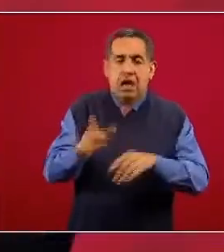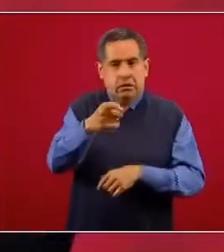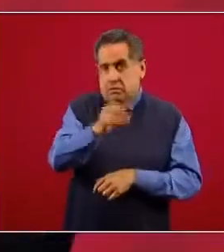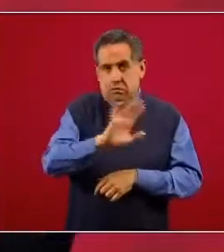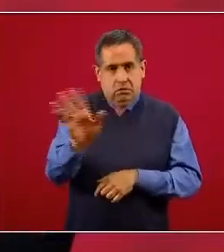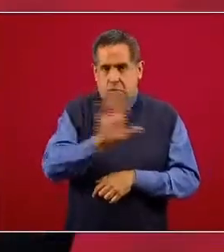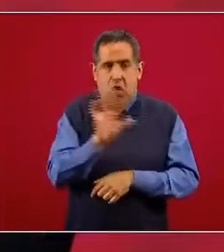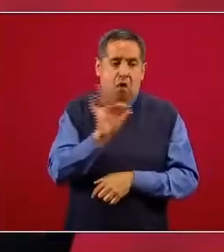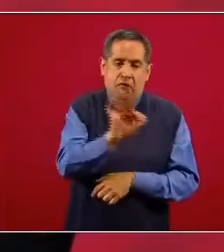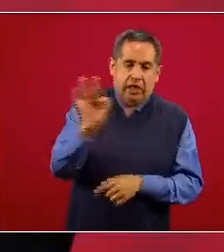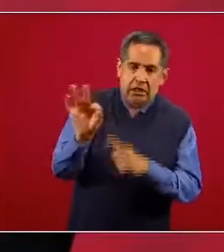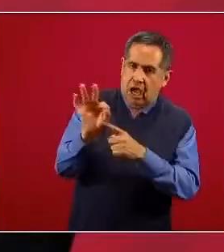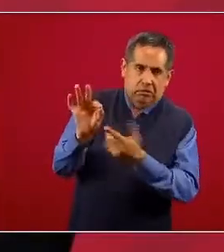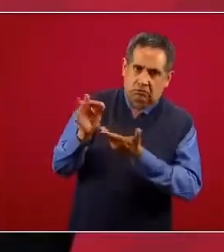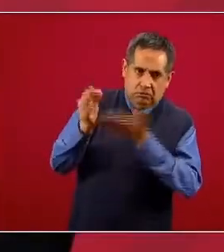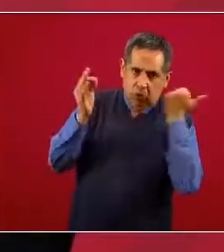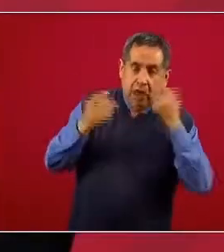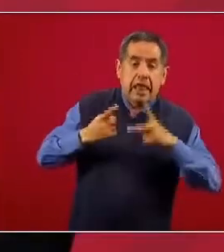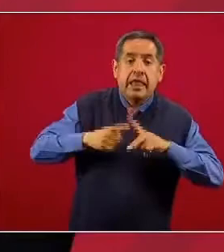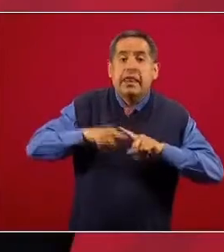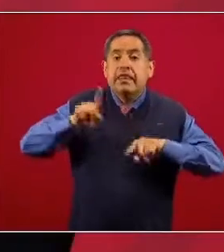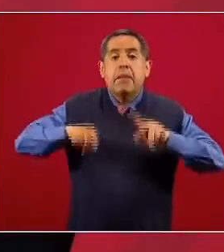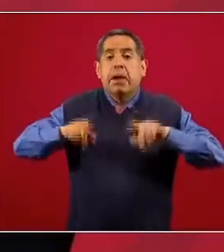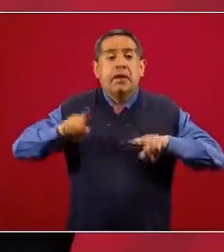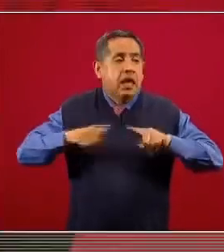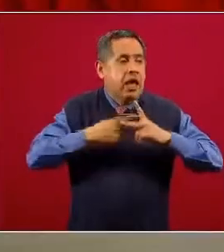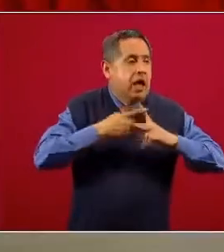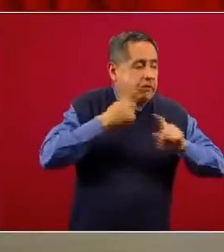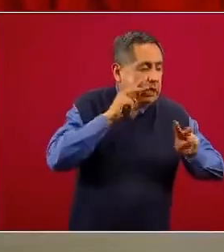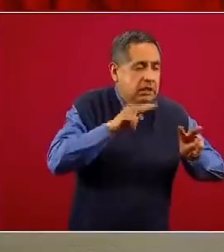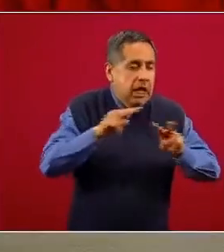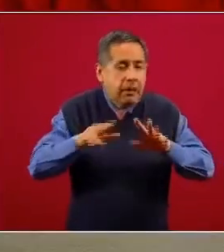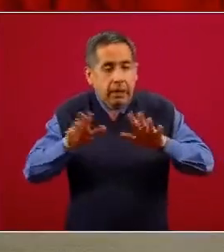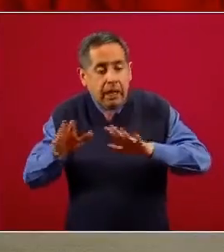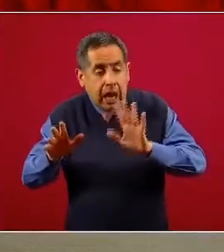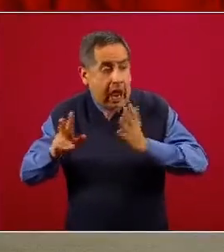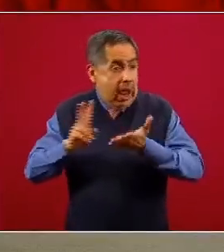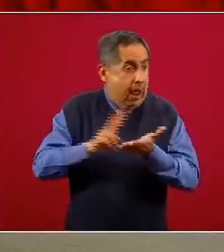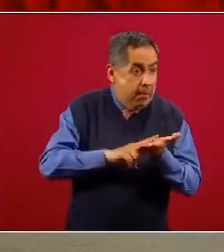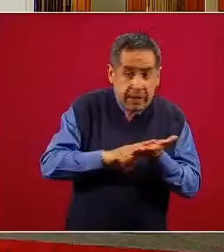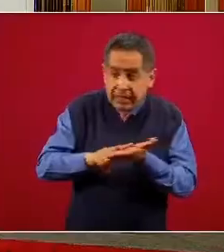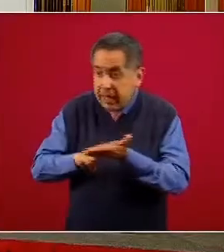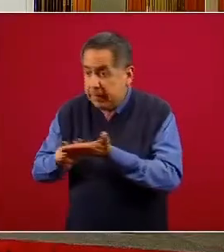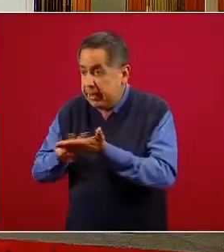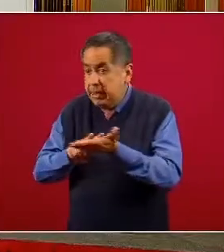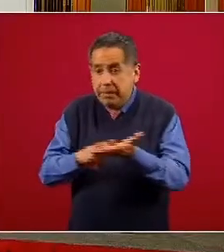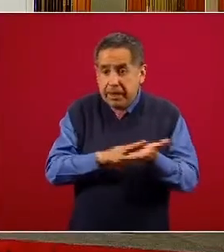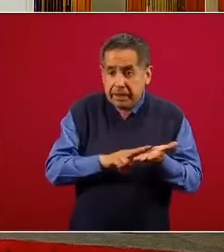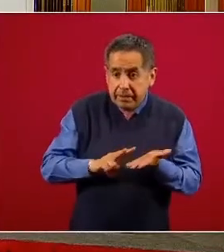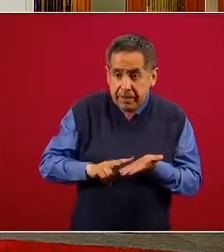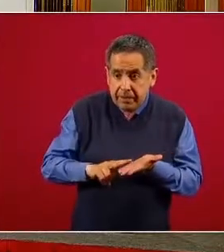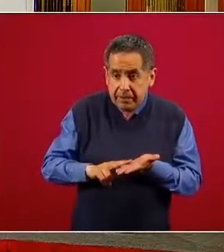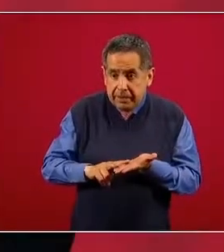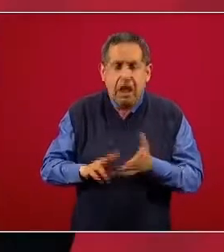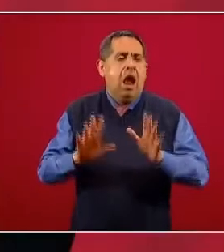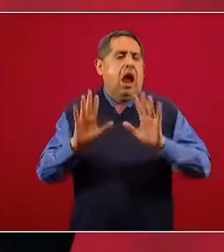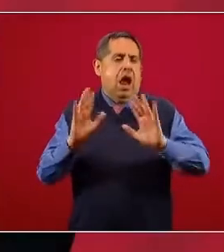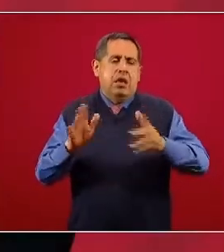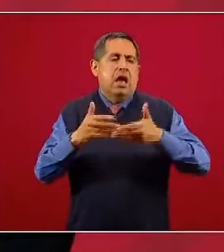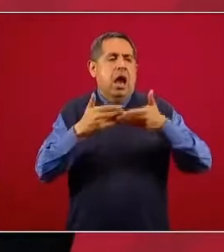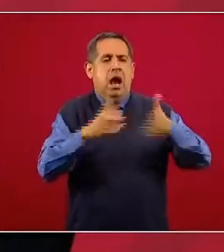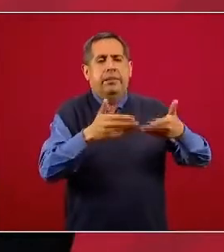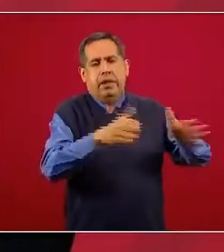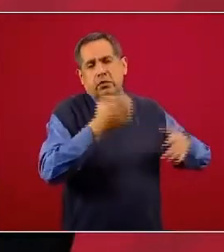expectativa, se hace una evaluación dinámica. En el momento en que tengamos semáforos verdes, existirá la oportunidad de abrir el sistema